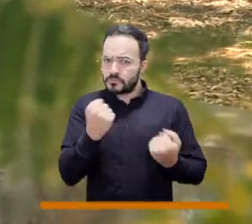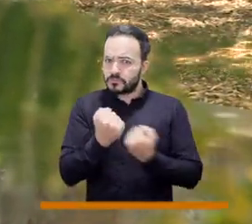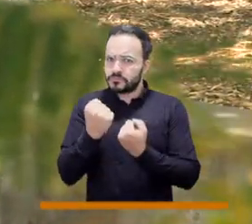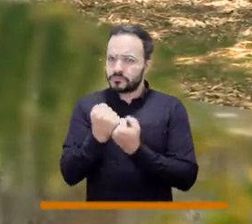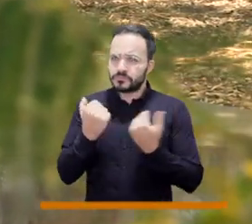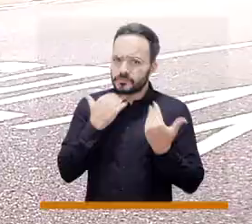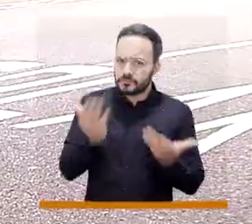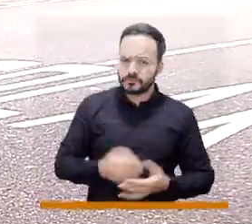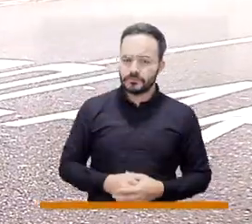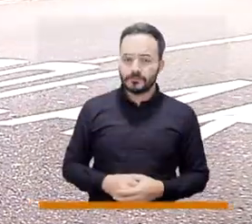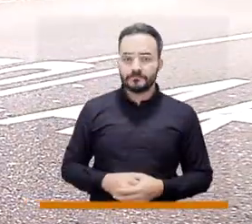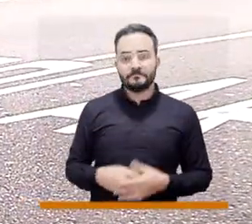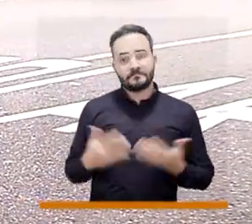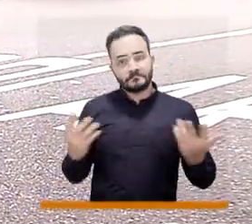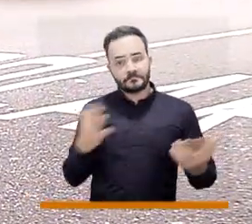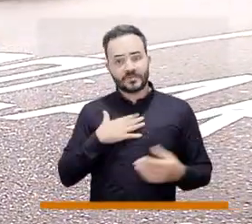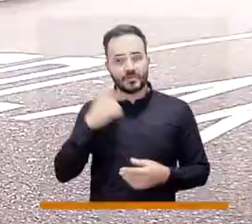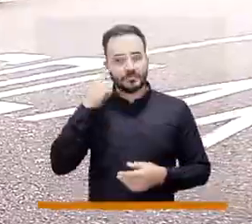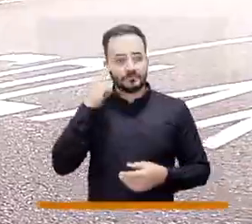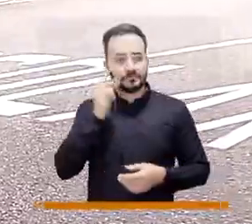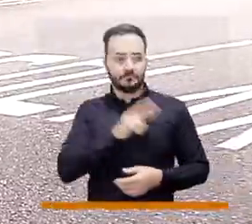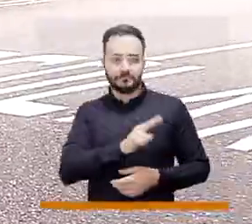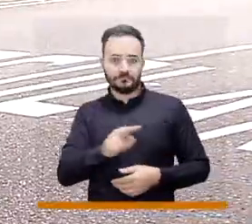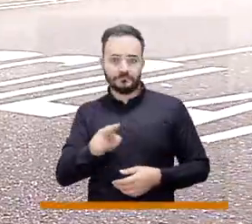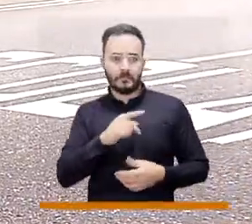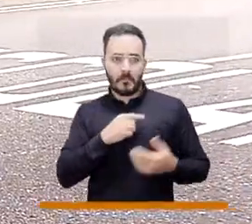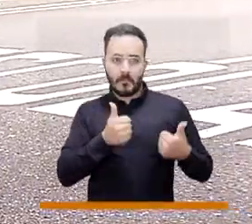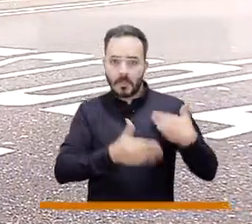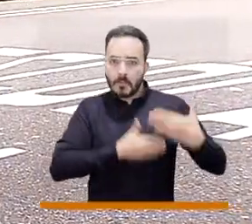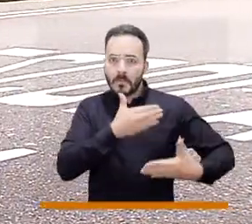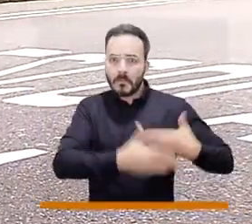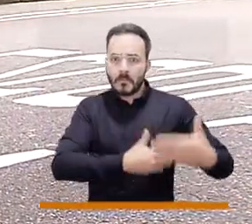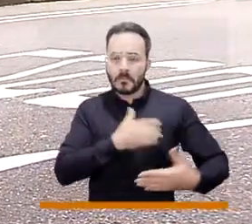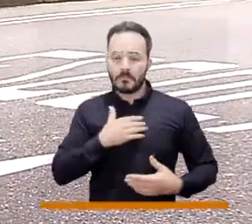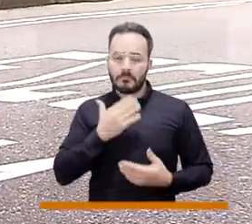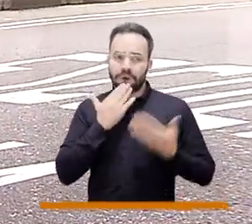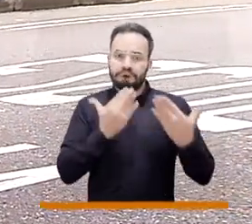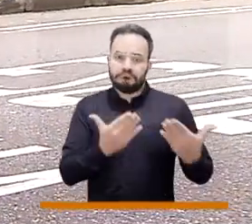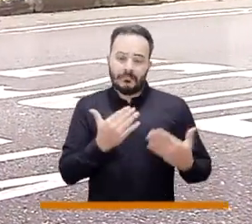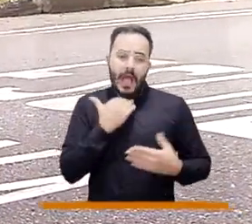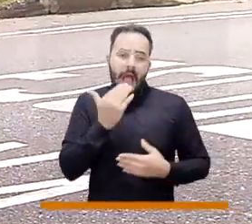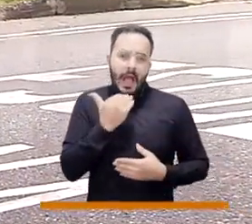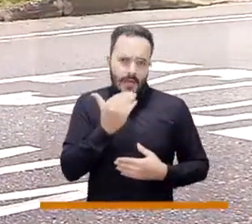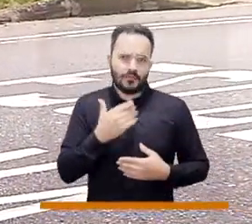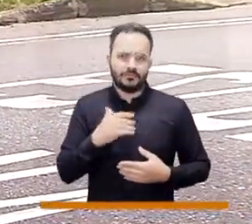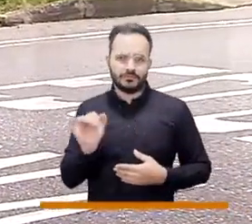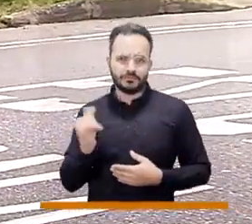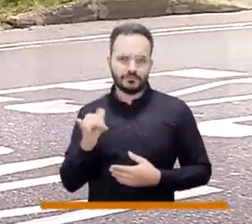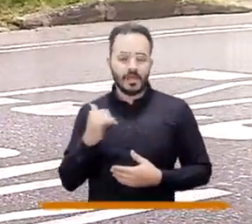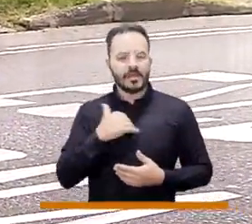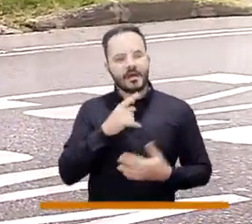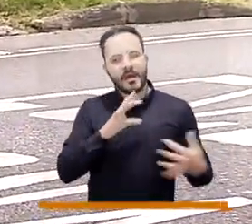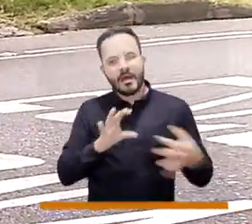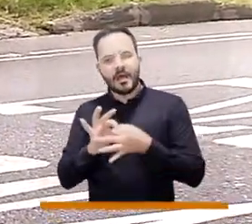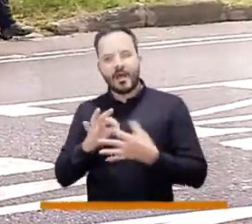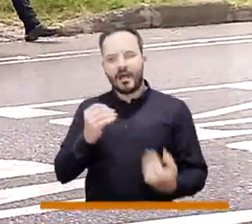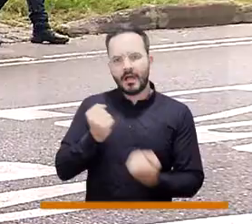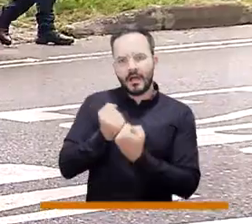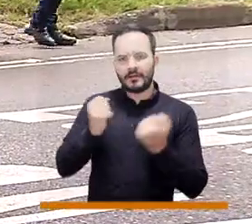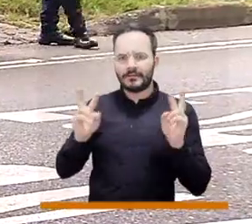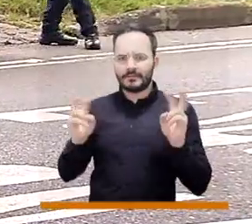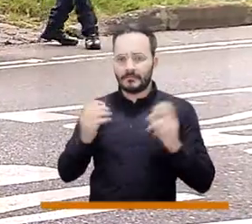para poder mitigarlo? Creo que la principal función o la ganancia pues que se tiene mayor con esta es que se logra un